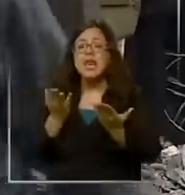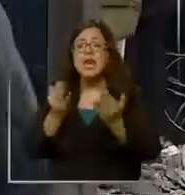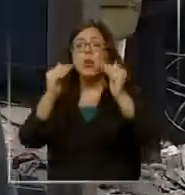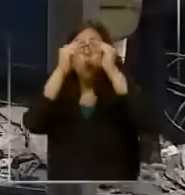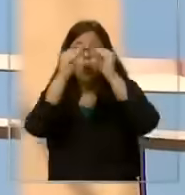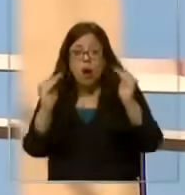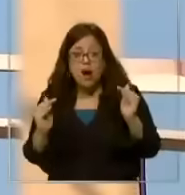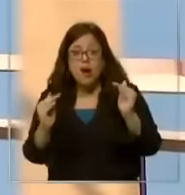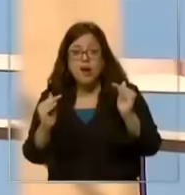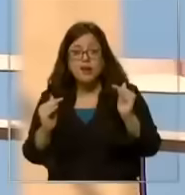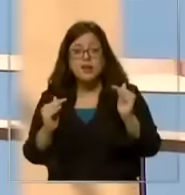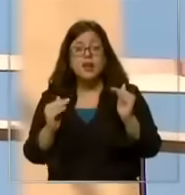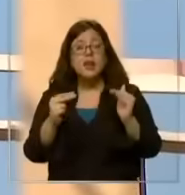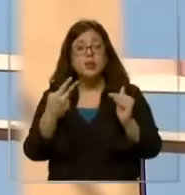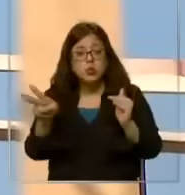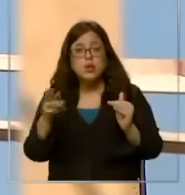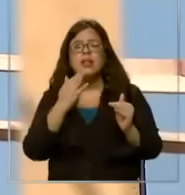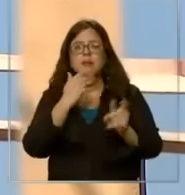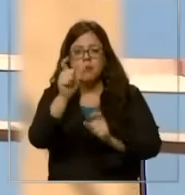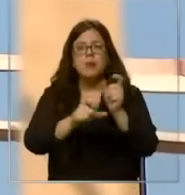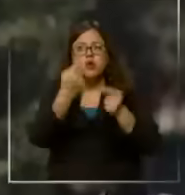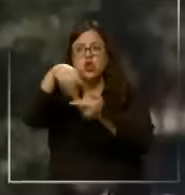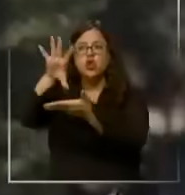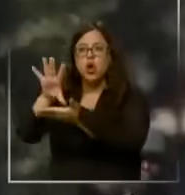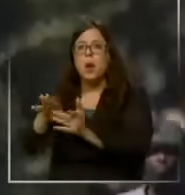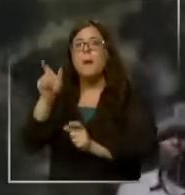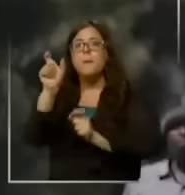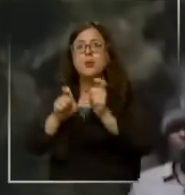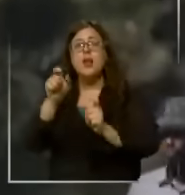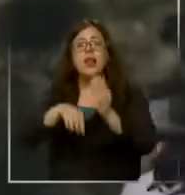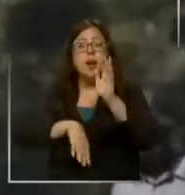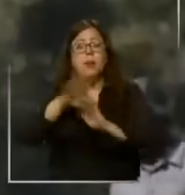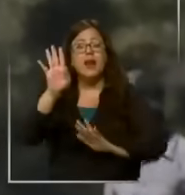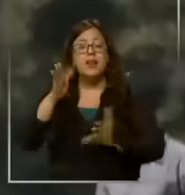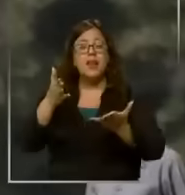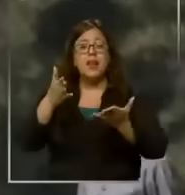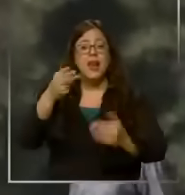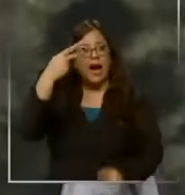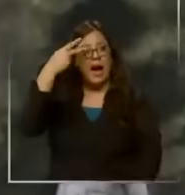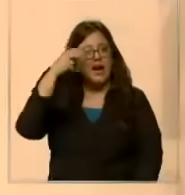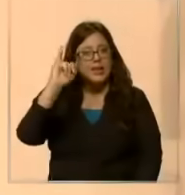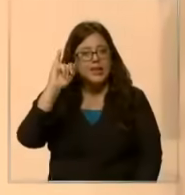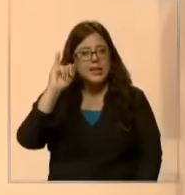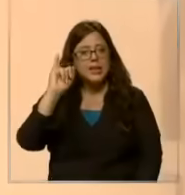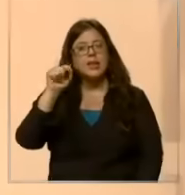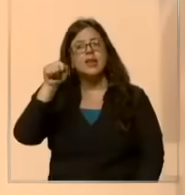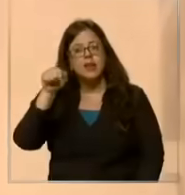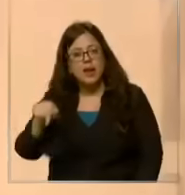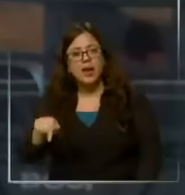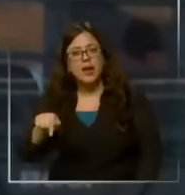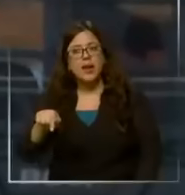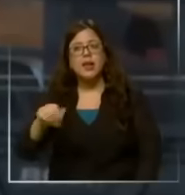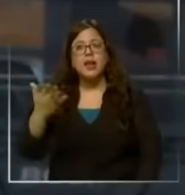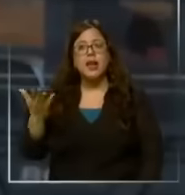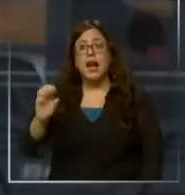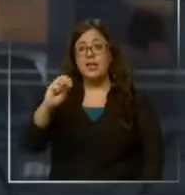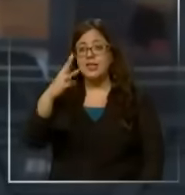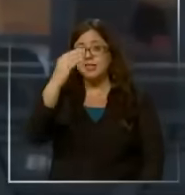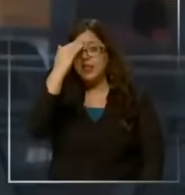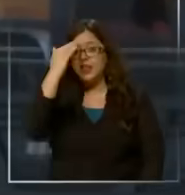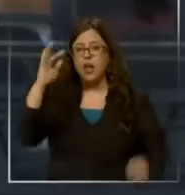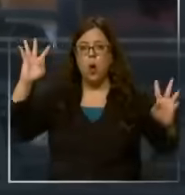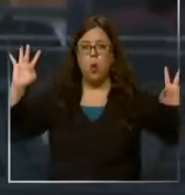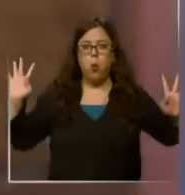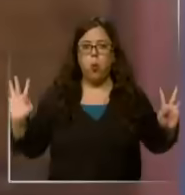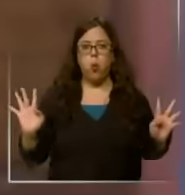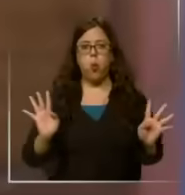definitiva también era para extranjeros. Inmigrantes en su mayoría de nacionalidad haitiana, quienes al tercer día comenzaron a llegar